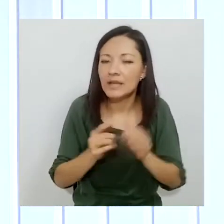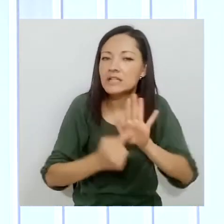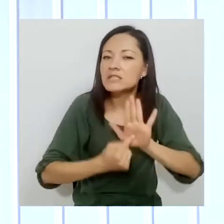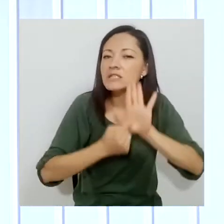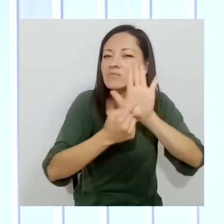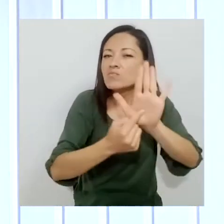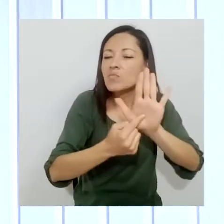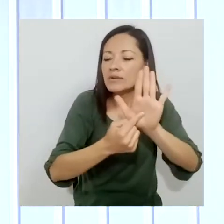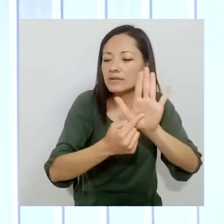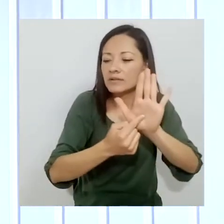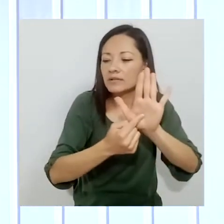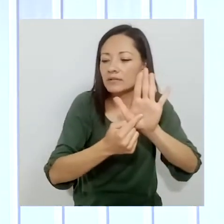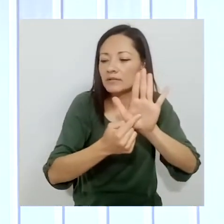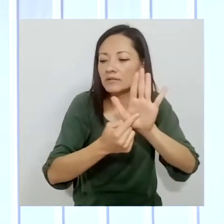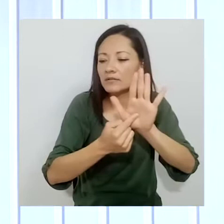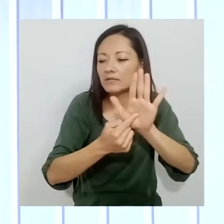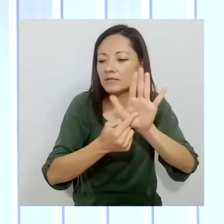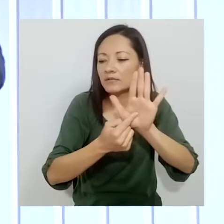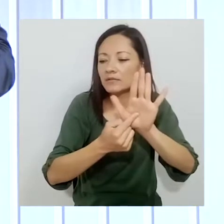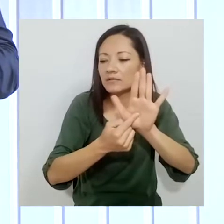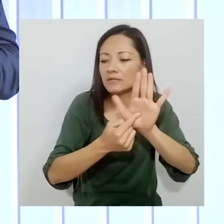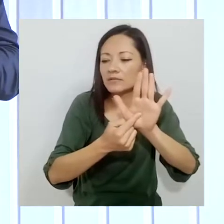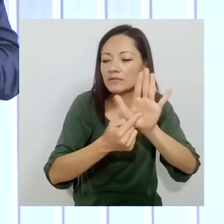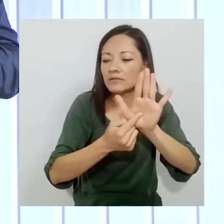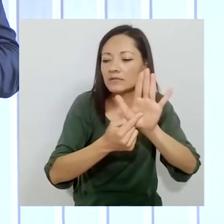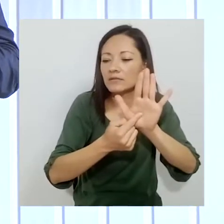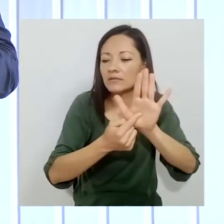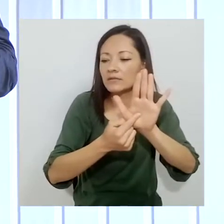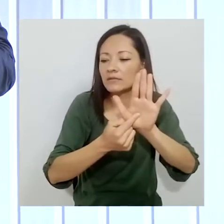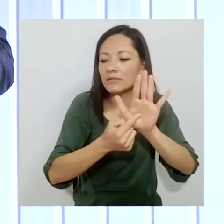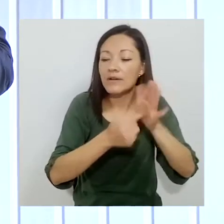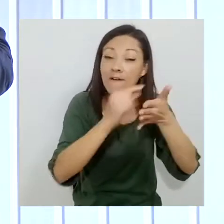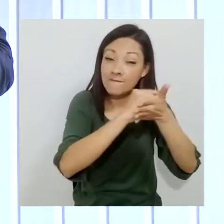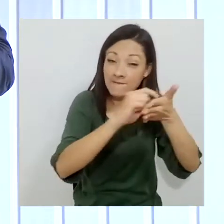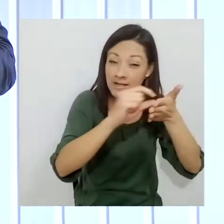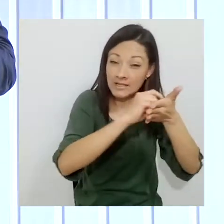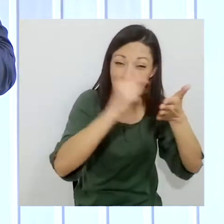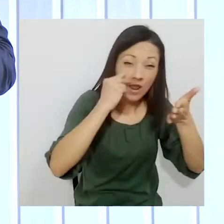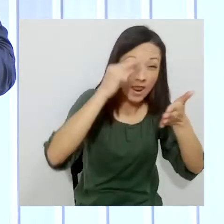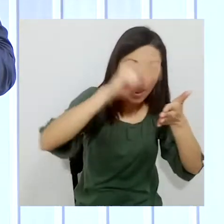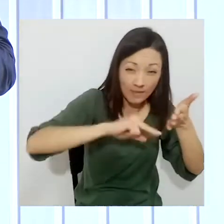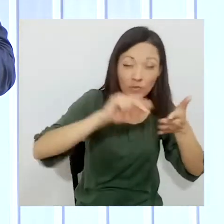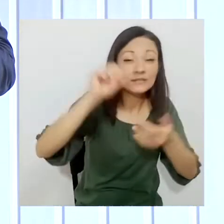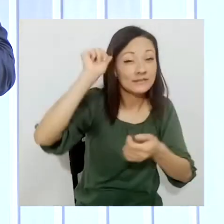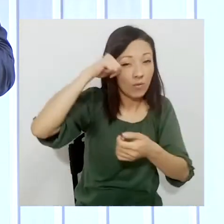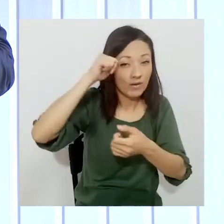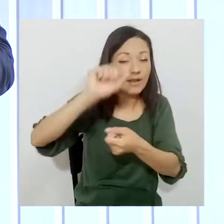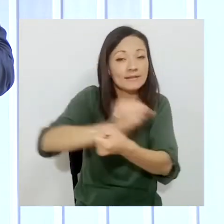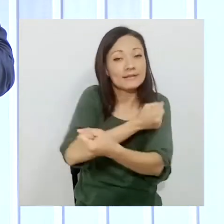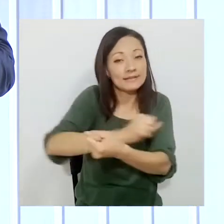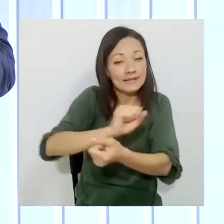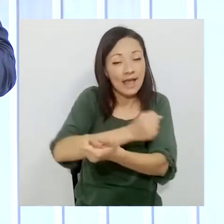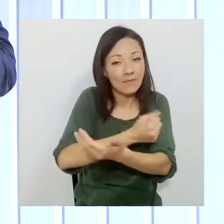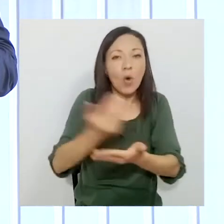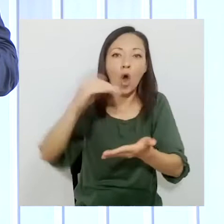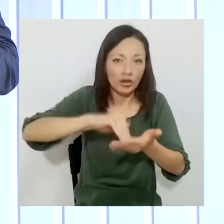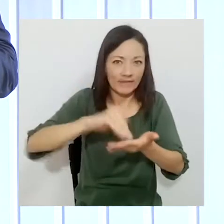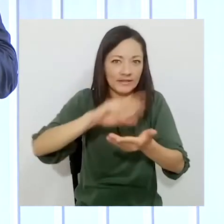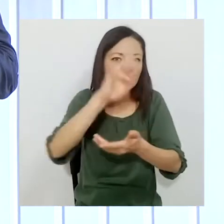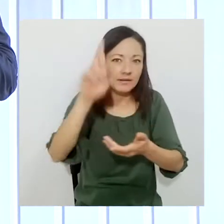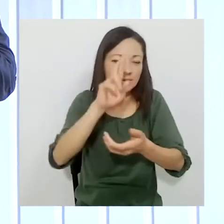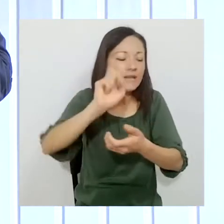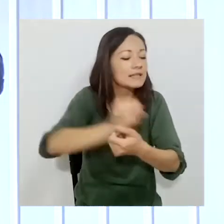se muestra claramente en los versículos importantes que leímos en el Salmo 119. Vaya conmigo al